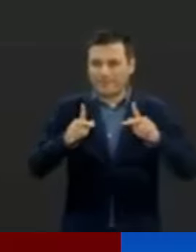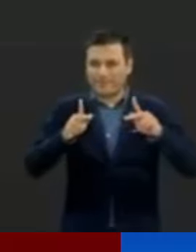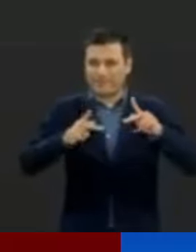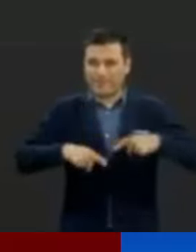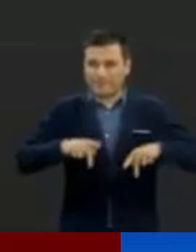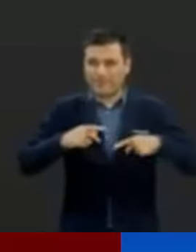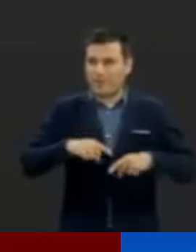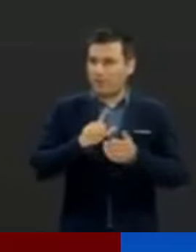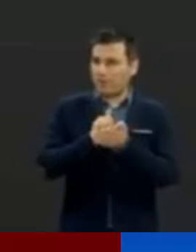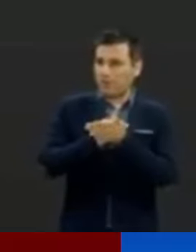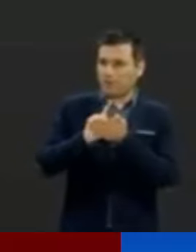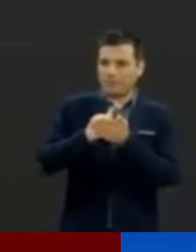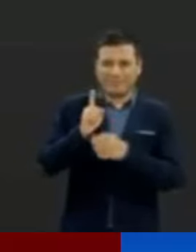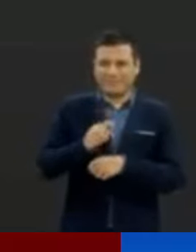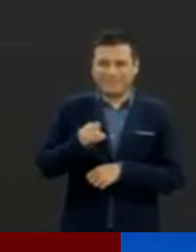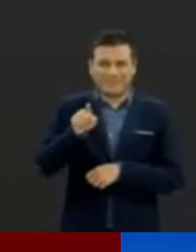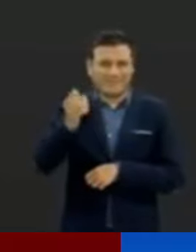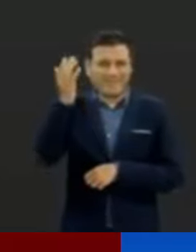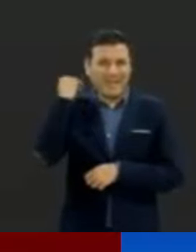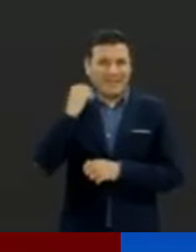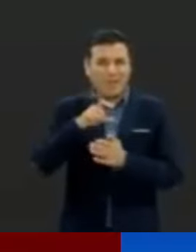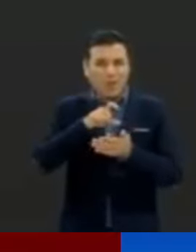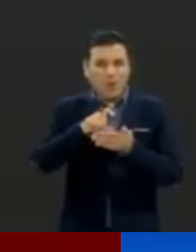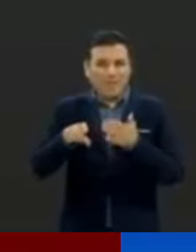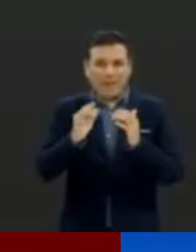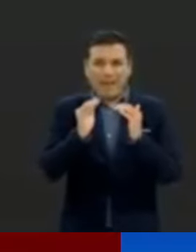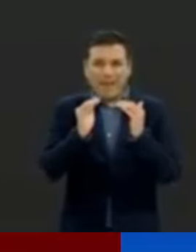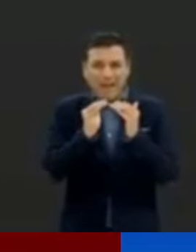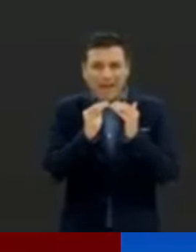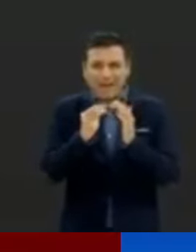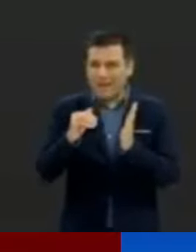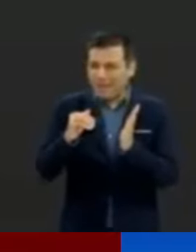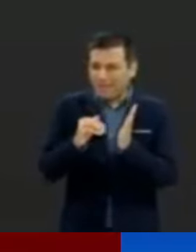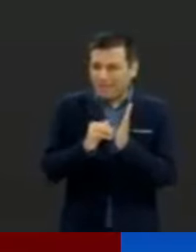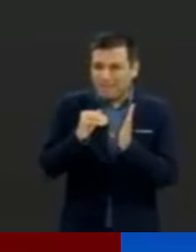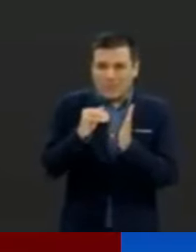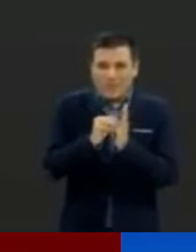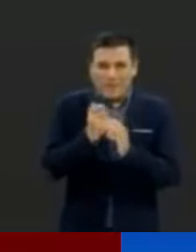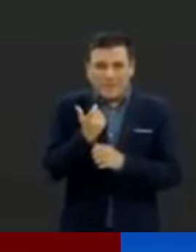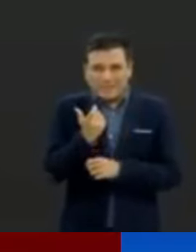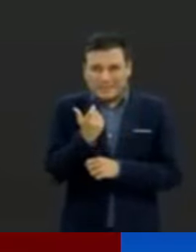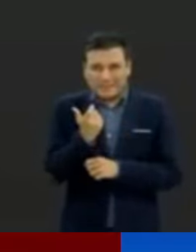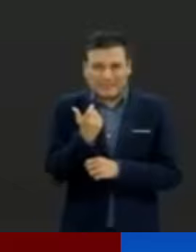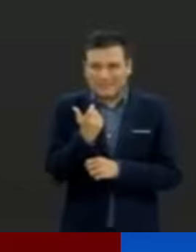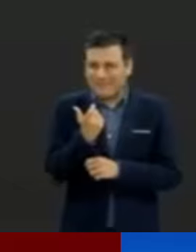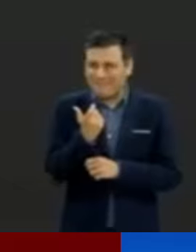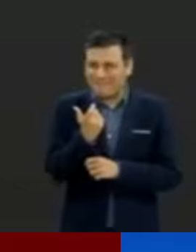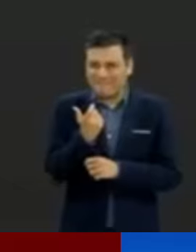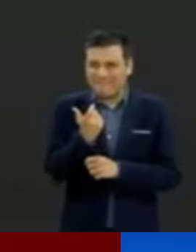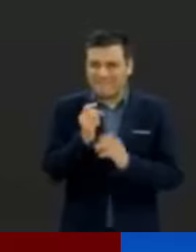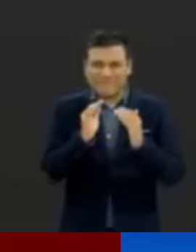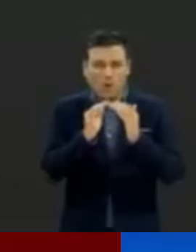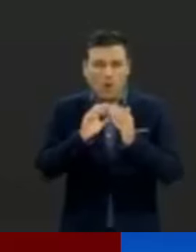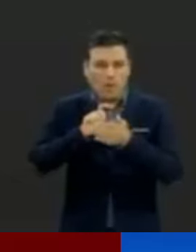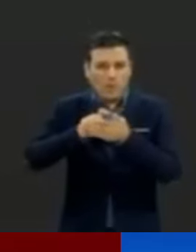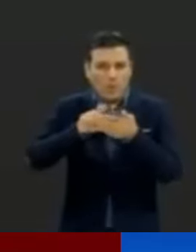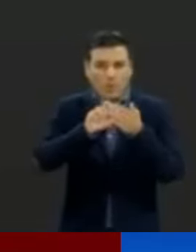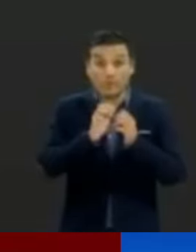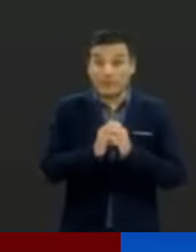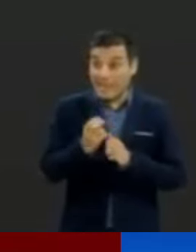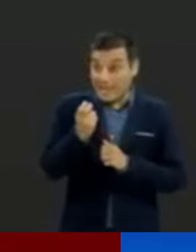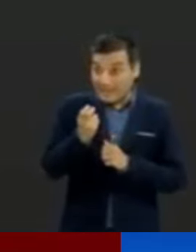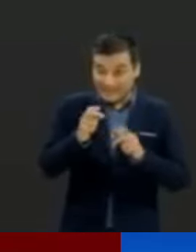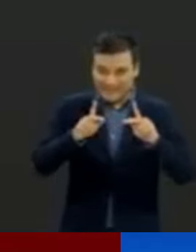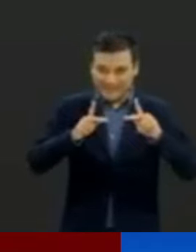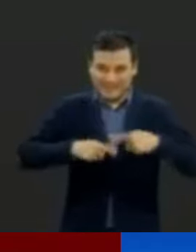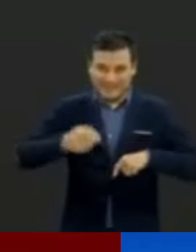de predios con valor de millones de pesos obtenidos en unos cuantos pesos. Personaje que en su paso por la